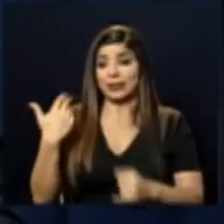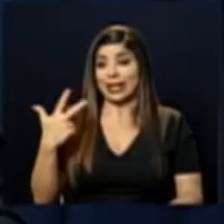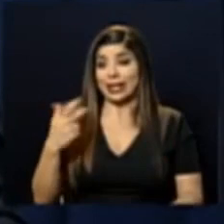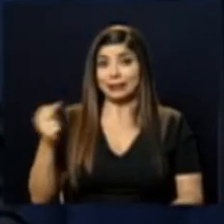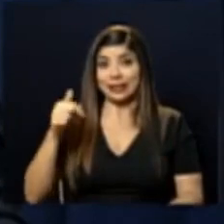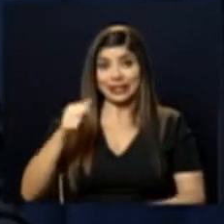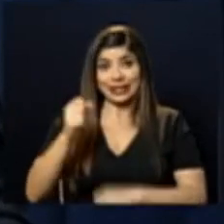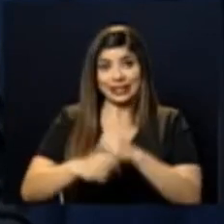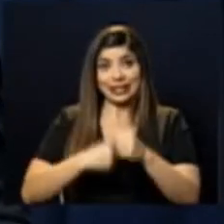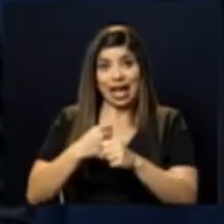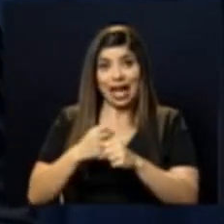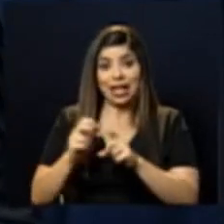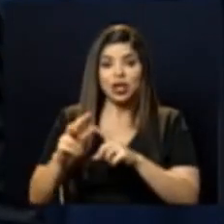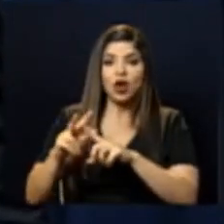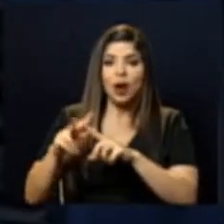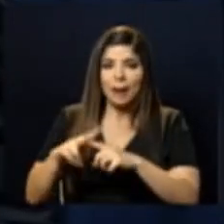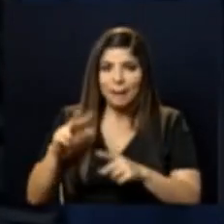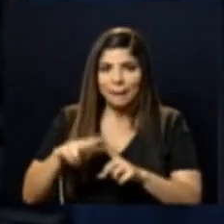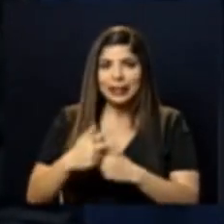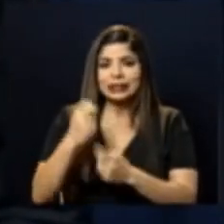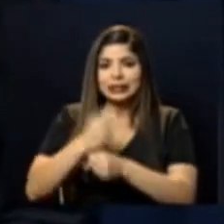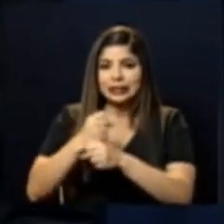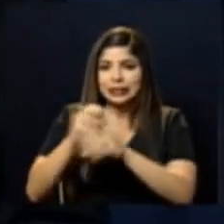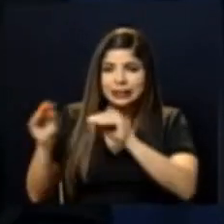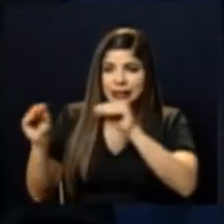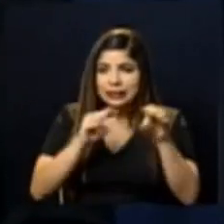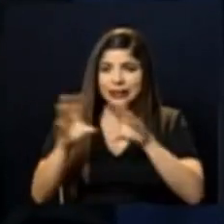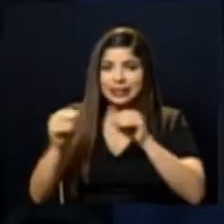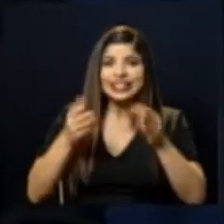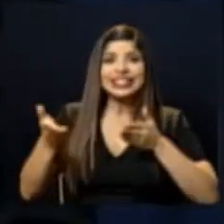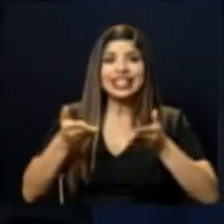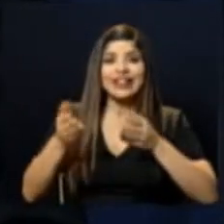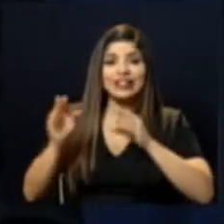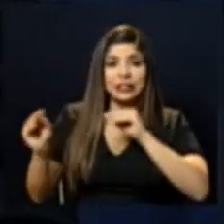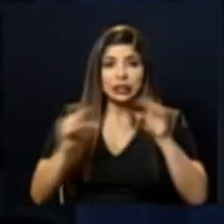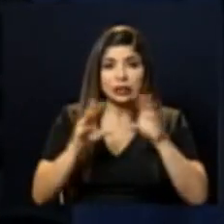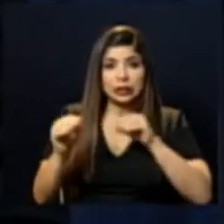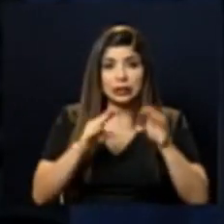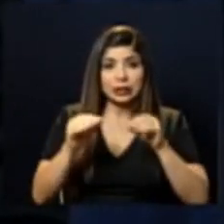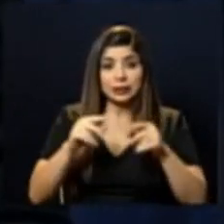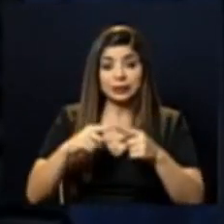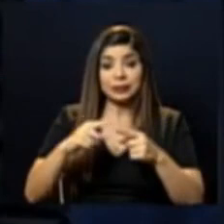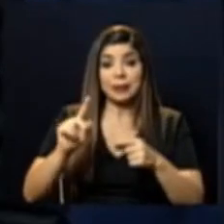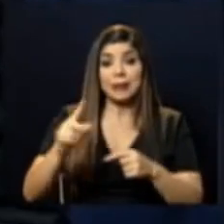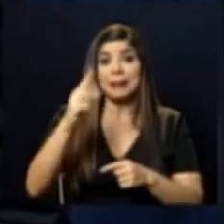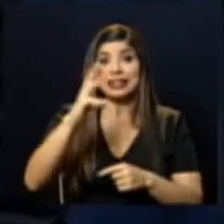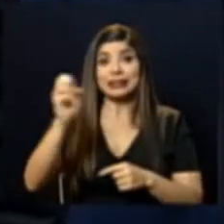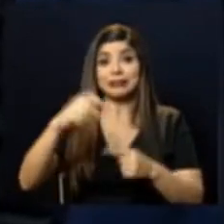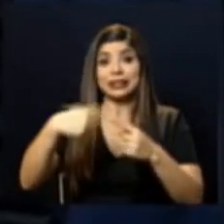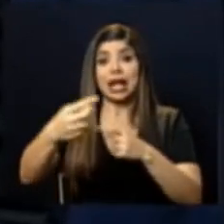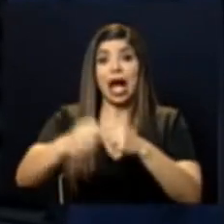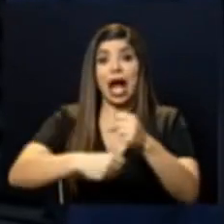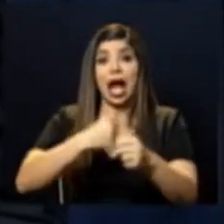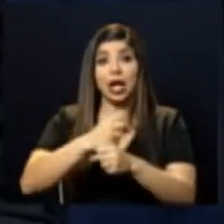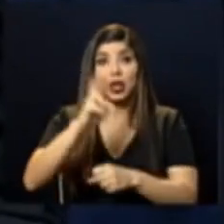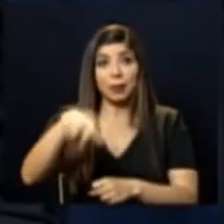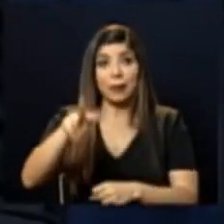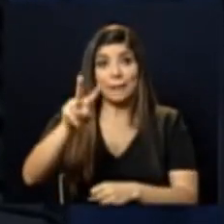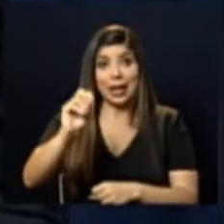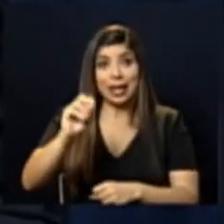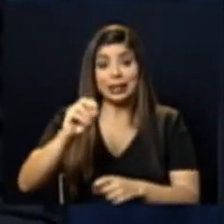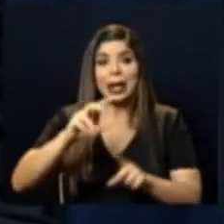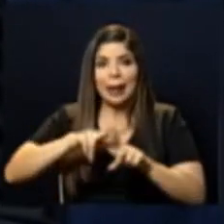las labores de relocalización de servicios, y en el primer semestre del año 2020 comenzarán las